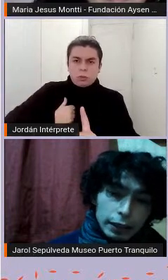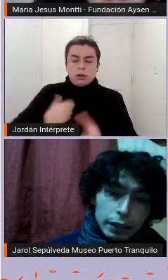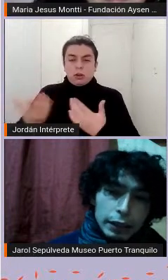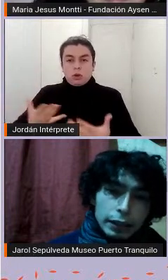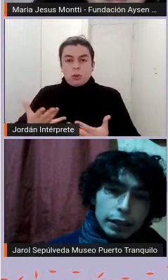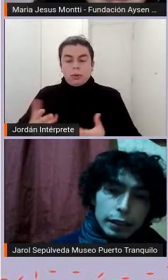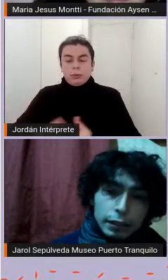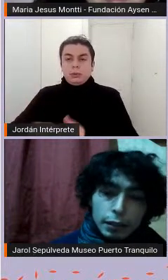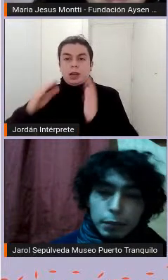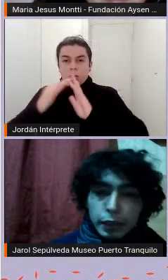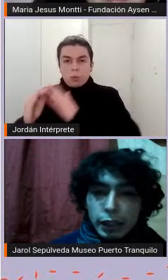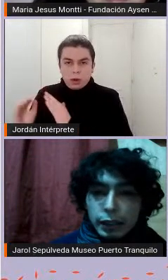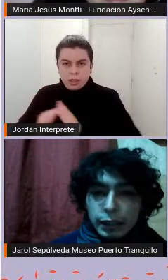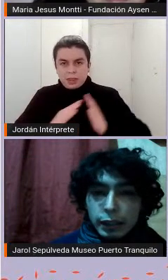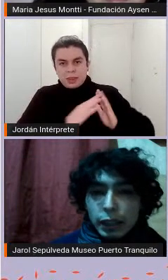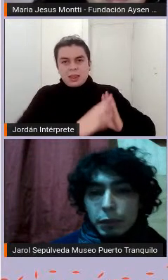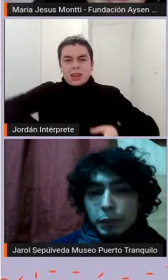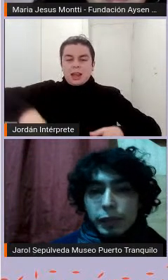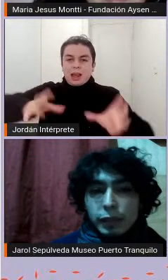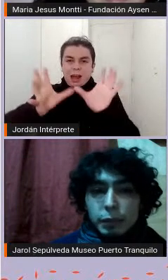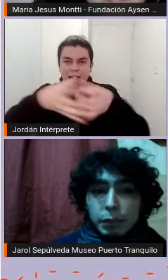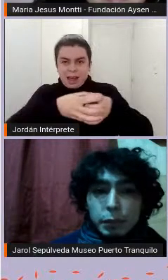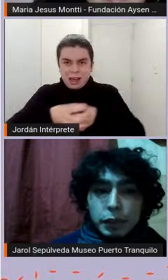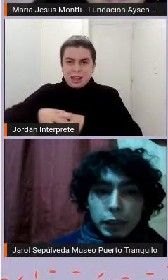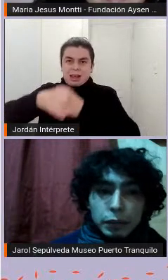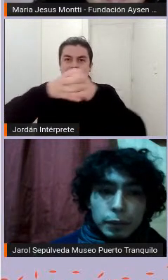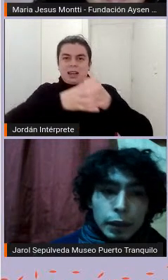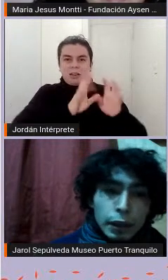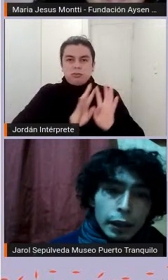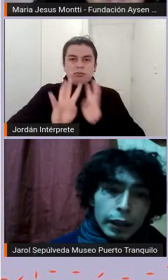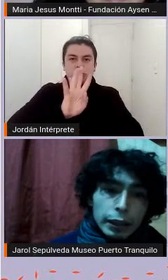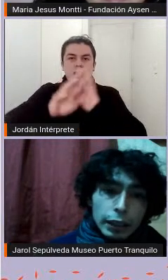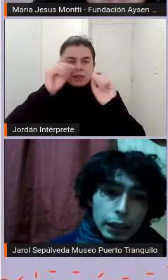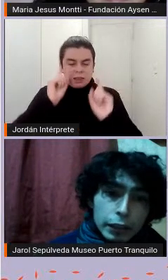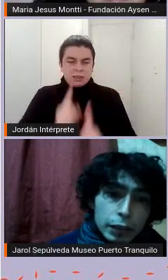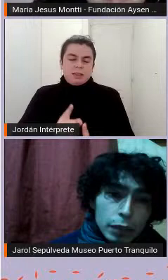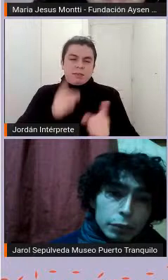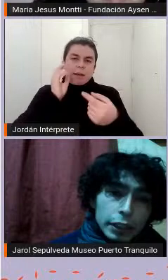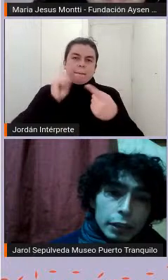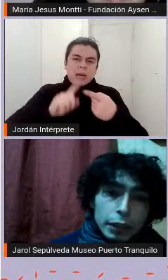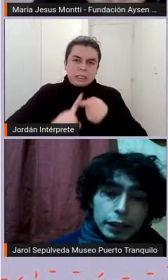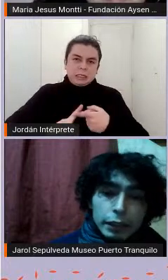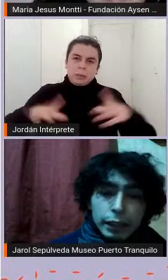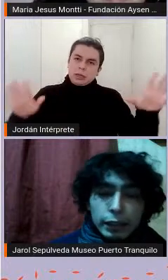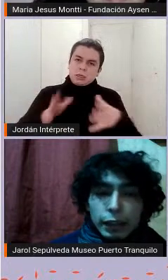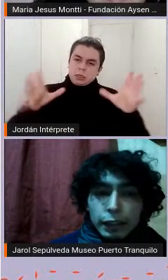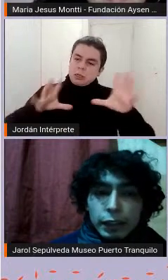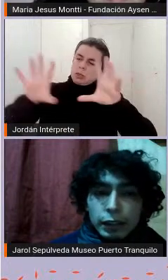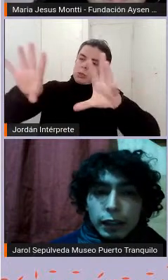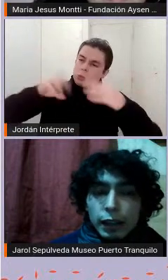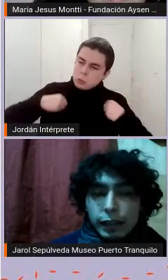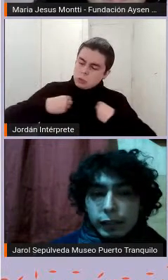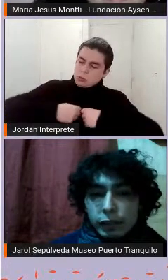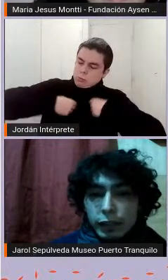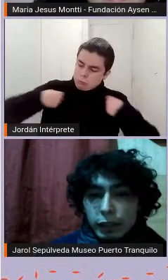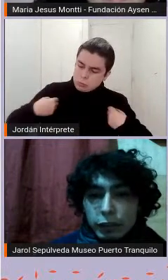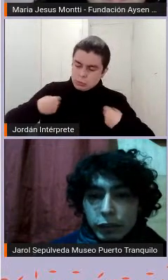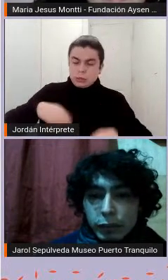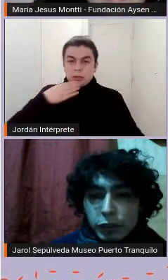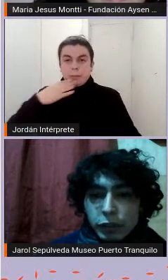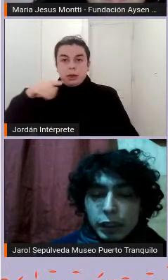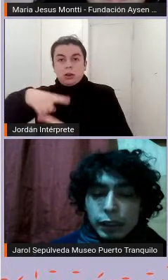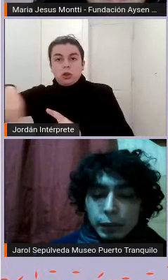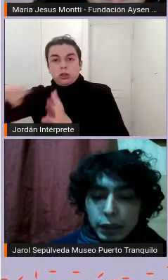que ser activa, que tiene que ser empoderada y que tiene que apropiarse del mismo proyecto. Tiene que haber una comunidad educativa que esté abierta a recibir